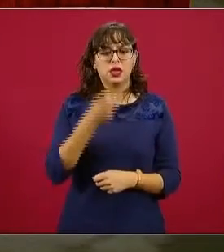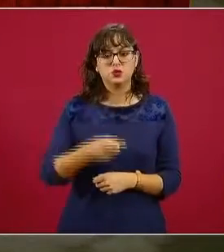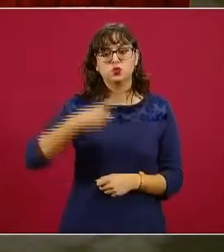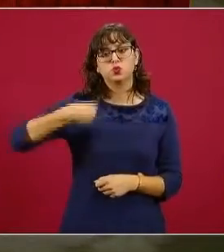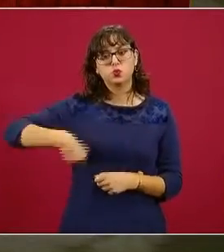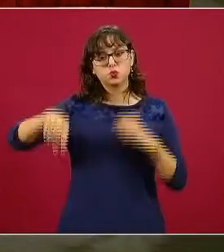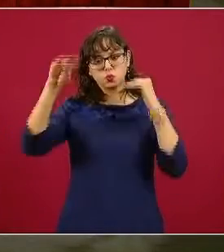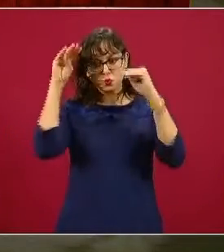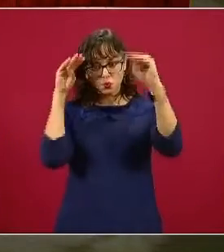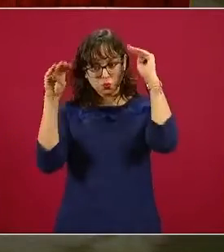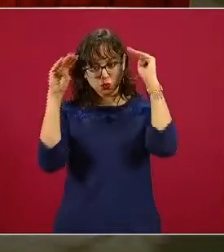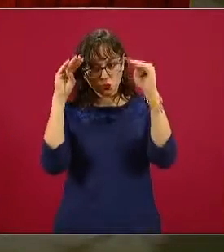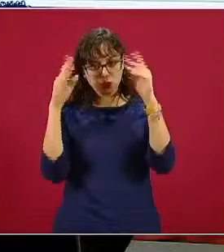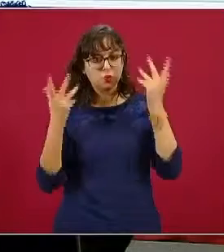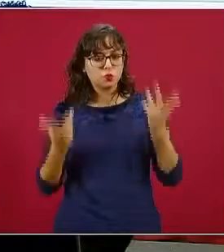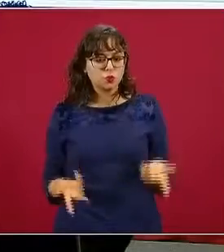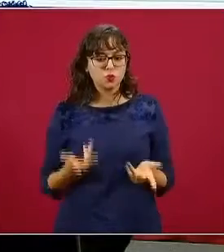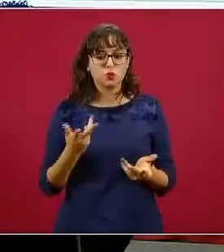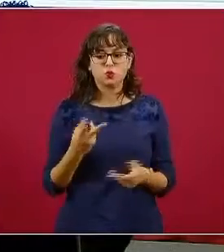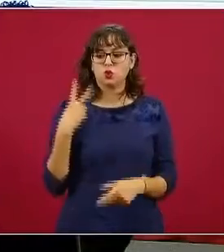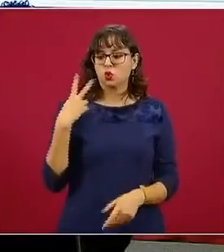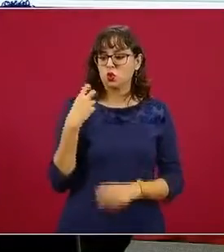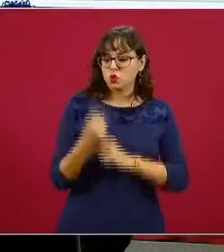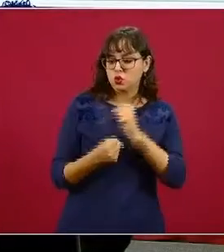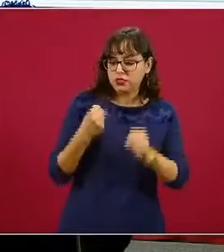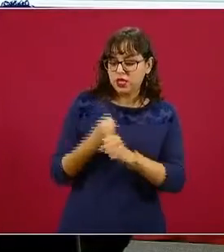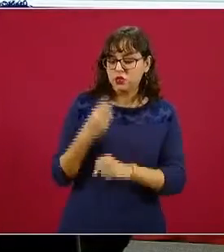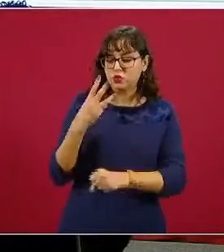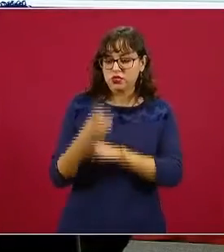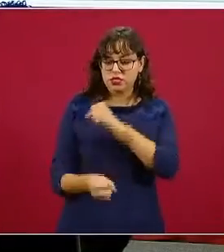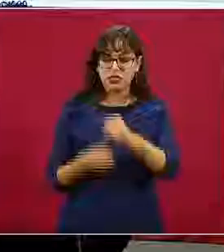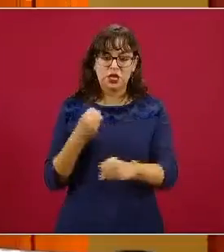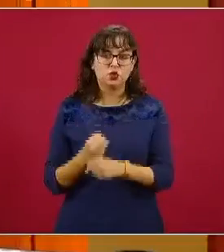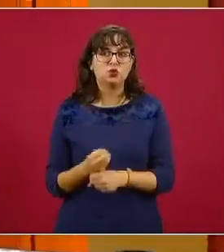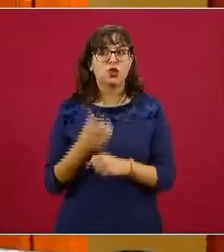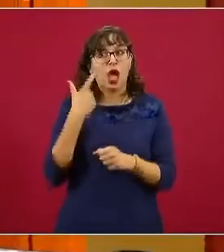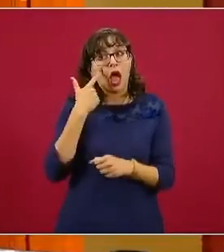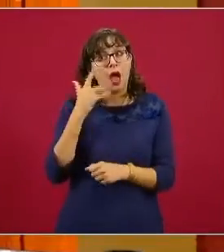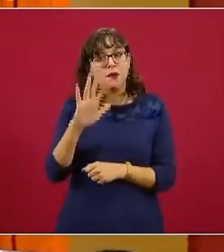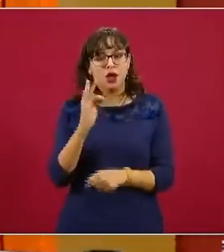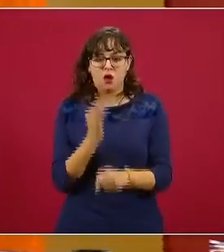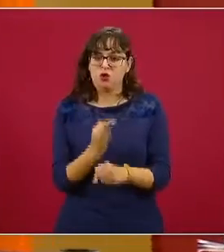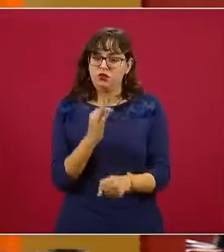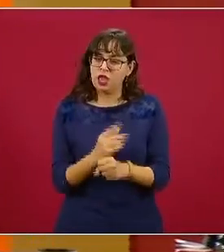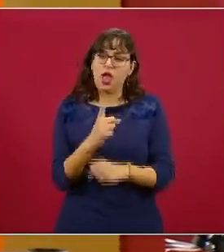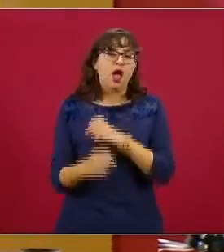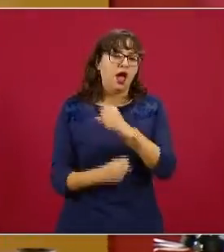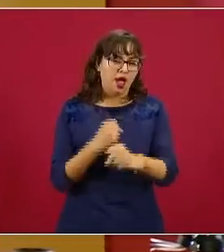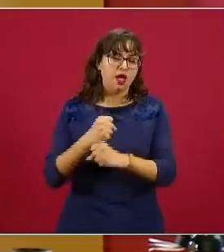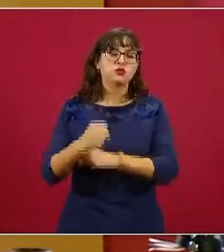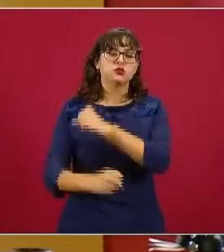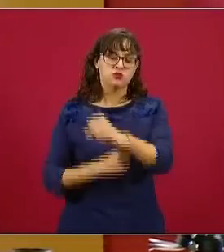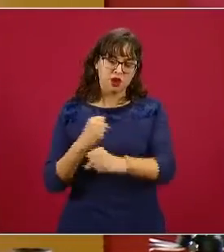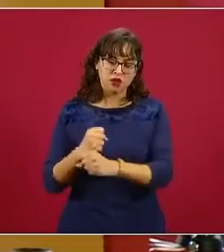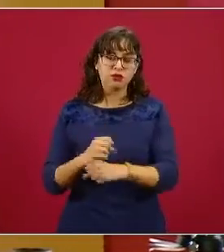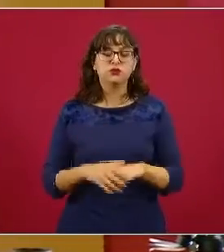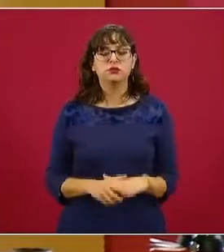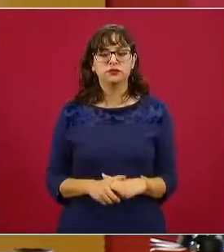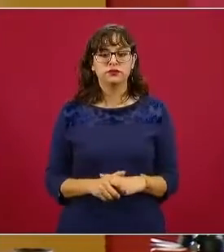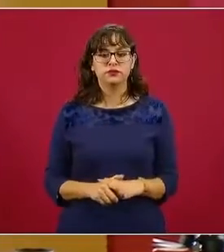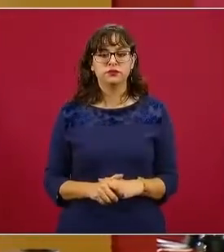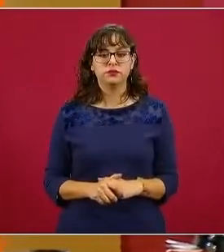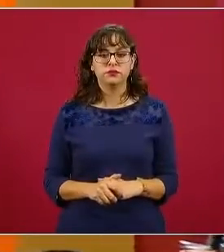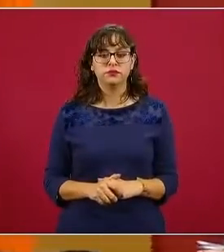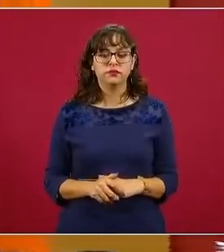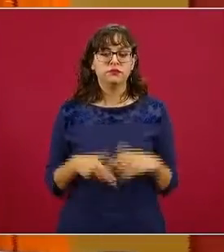aún más, si podemos tener vacunas cada 2 o cada 3 años, pero por lo pronto seguimos con la estrategia de cada año. Se